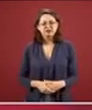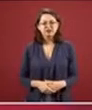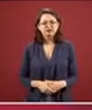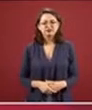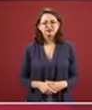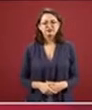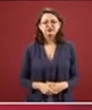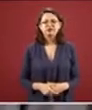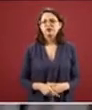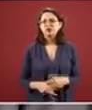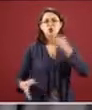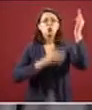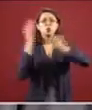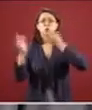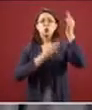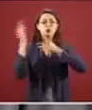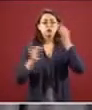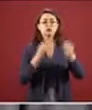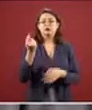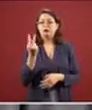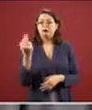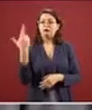Pago en medios,